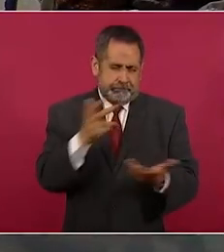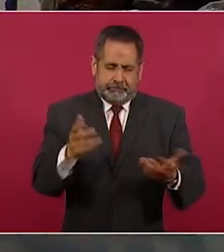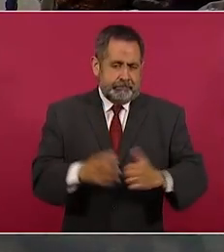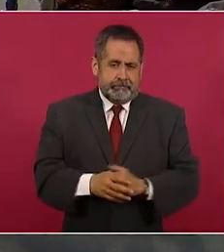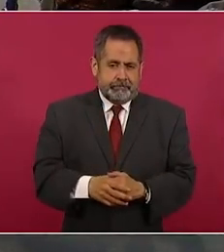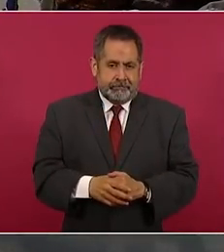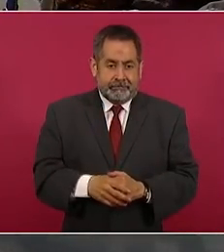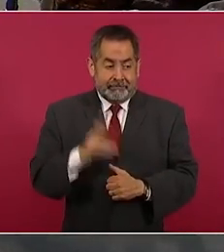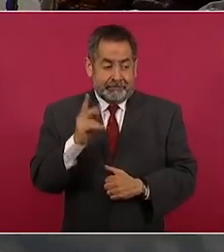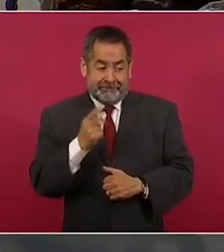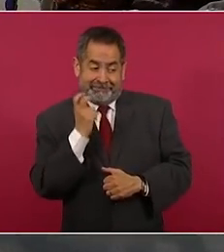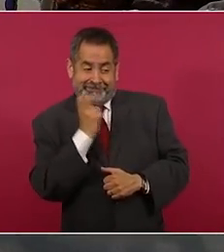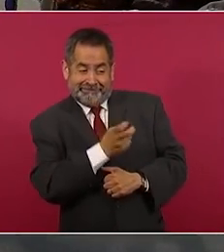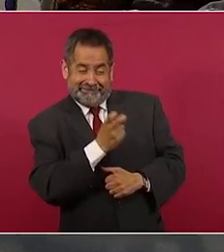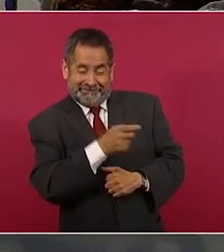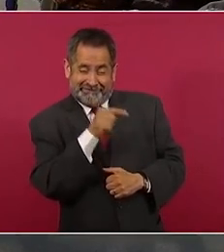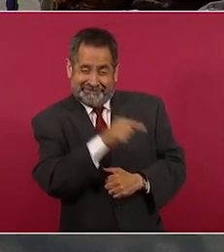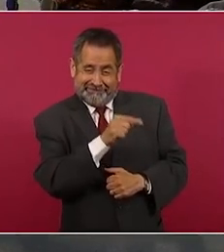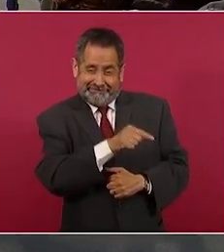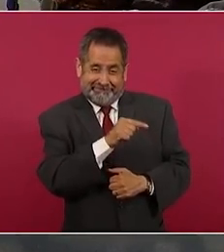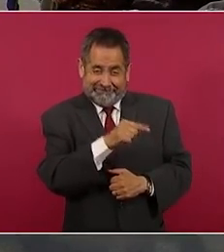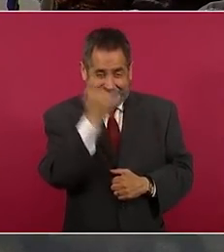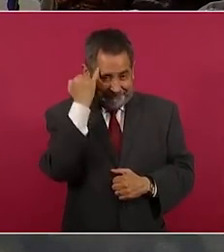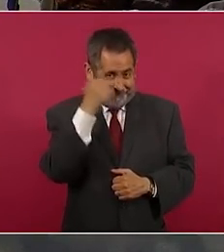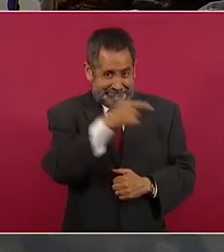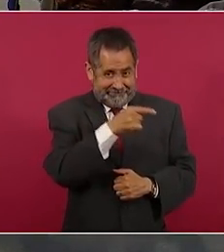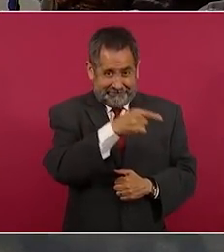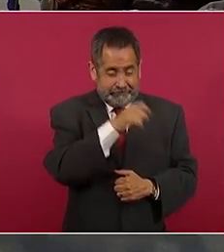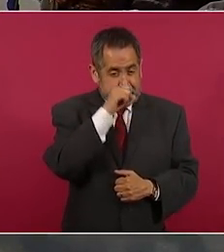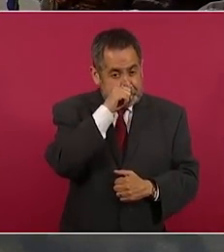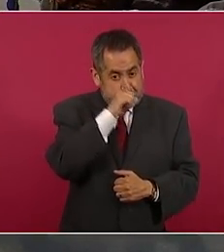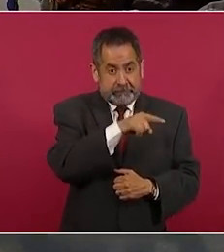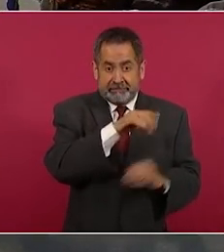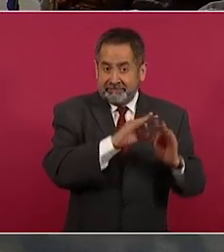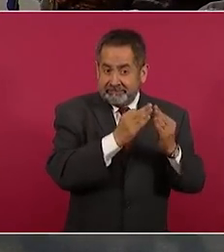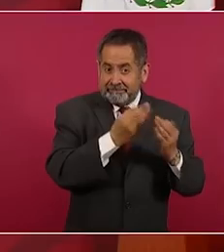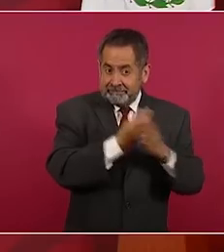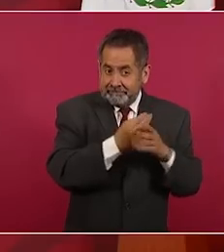Pero ese pensamiento pues fue el que